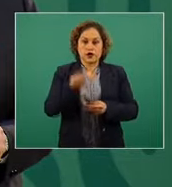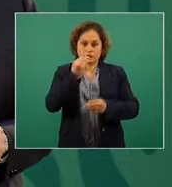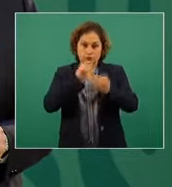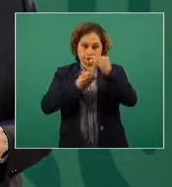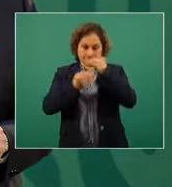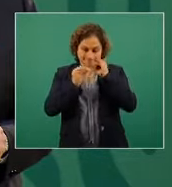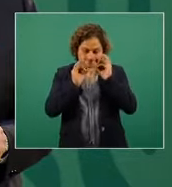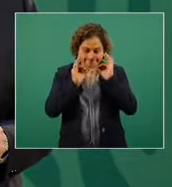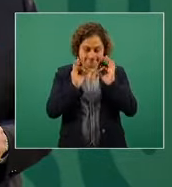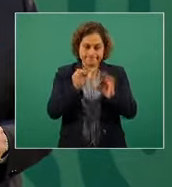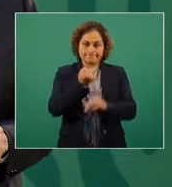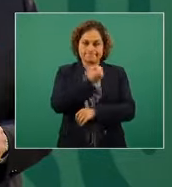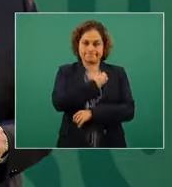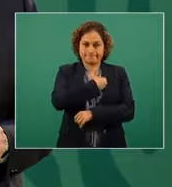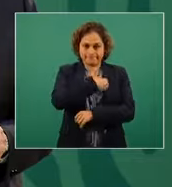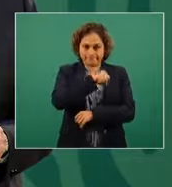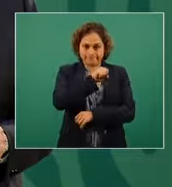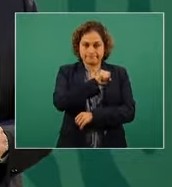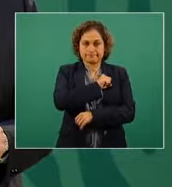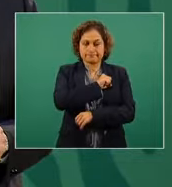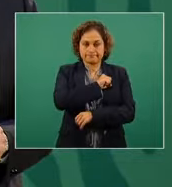adecuada.